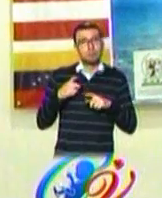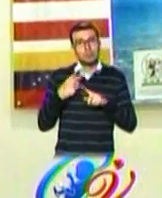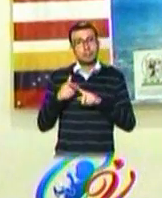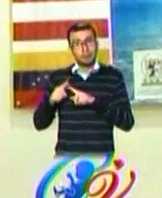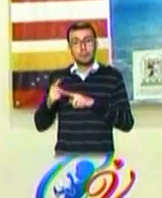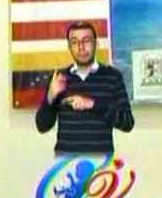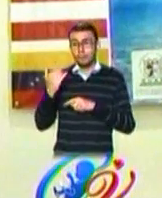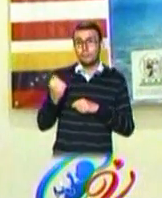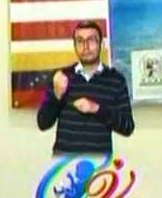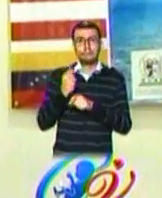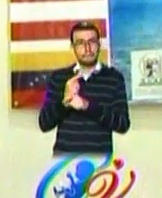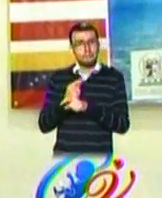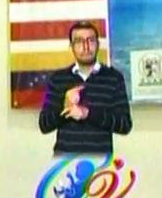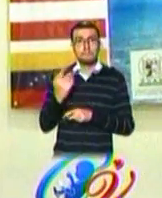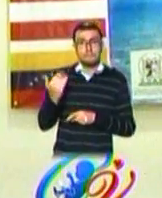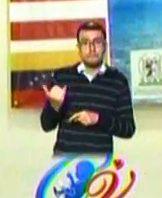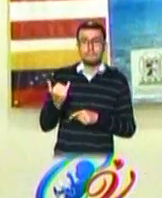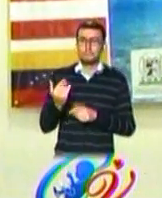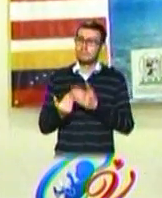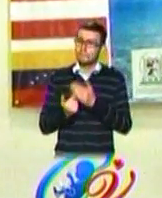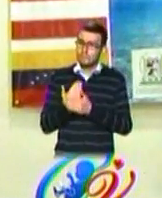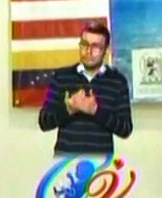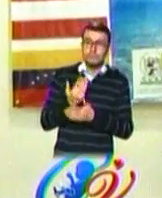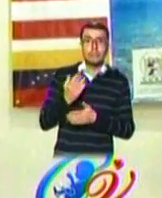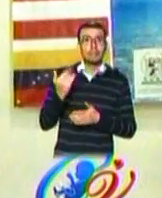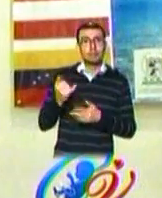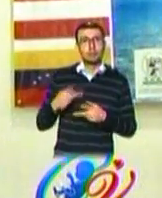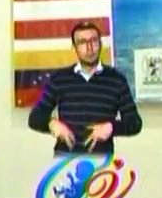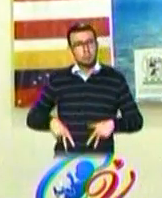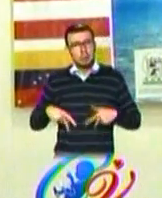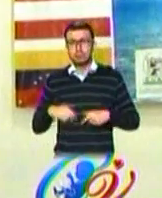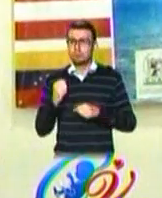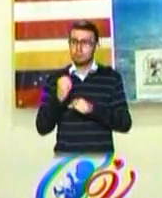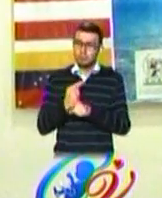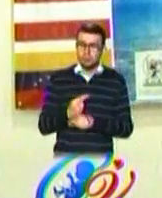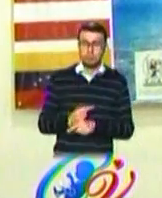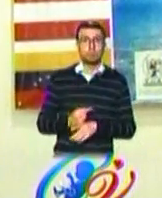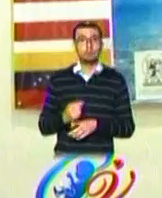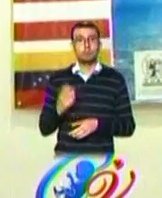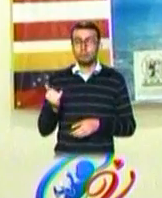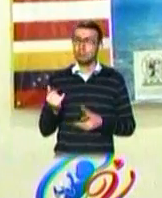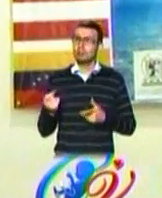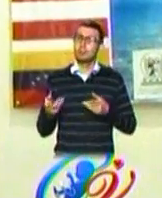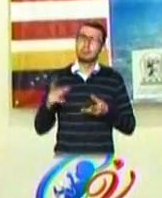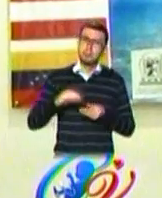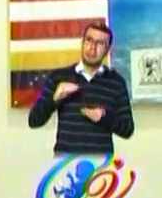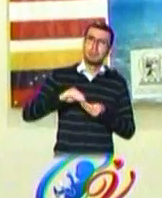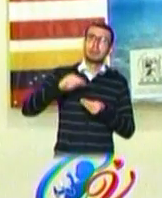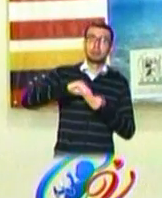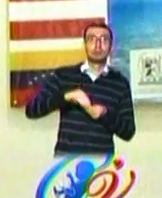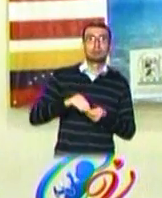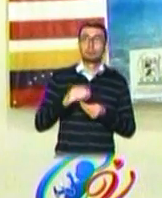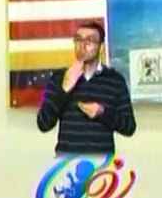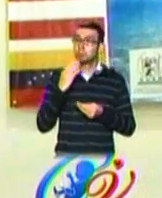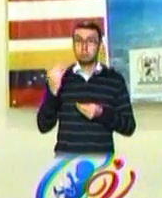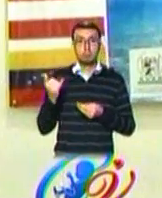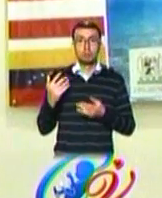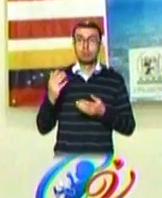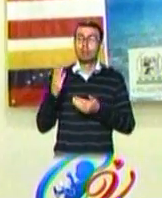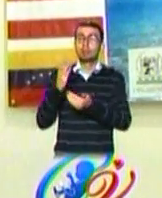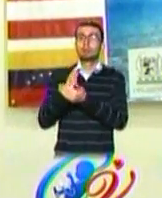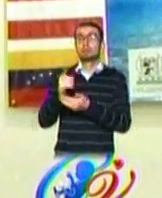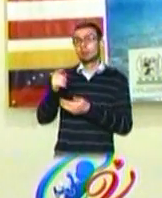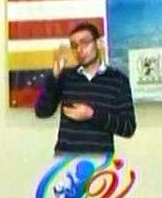nuestro cuerpo y nos empiezan a alterar nuestra vida, así como puede alterar muchas cosas. En la clínica Presentación de